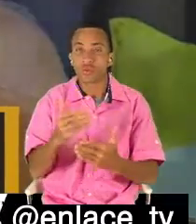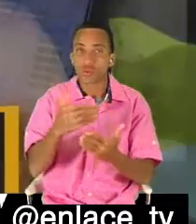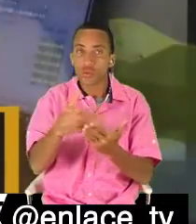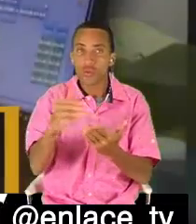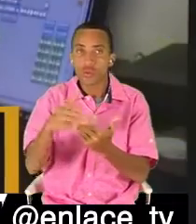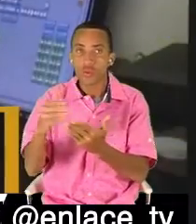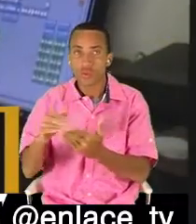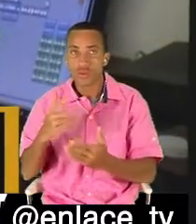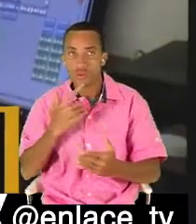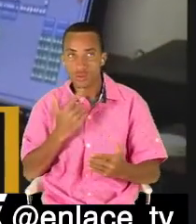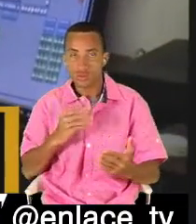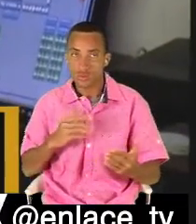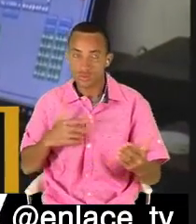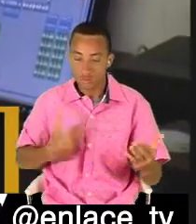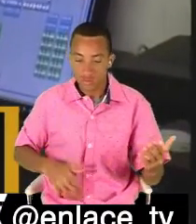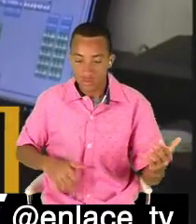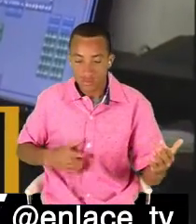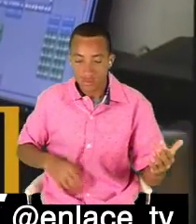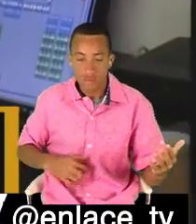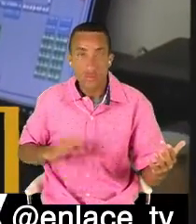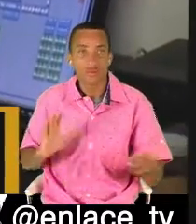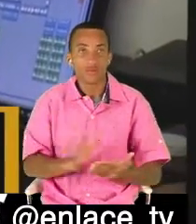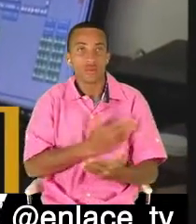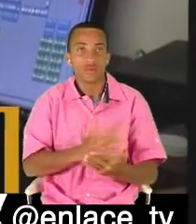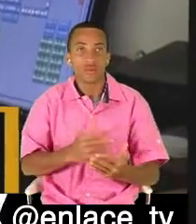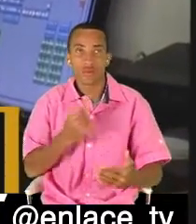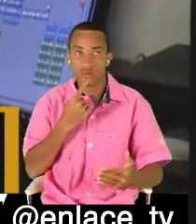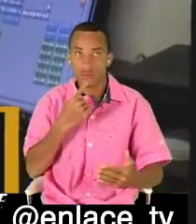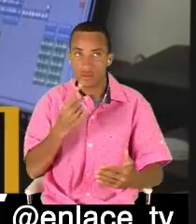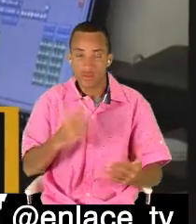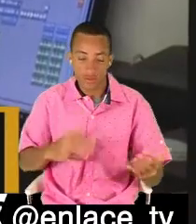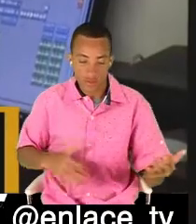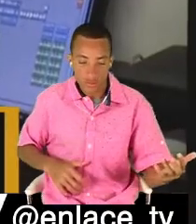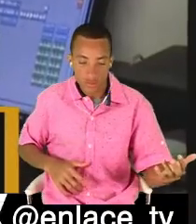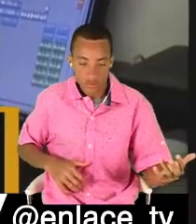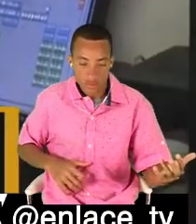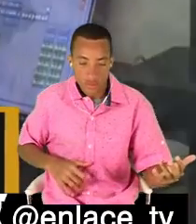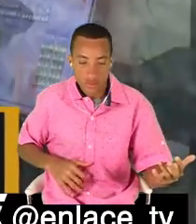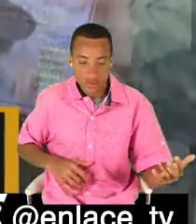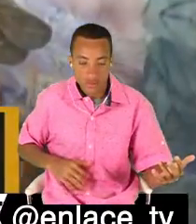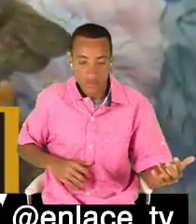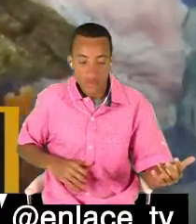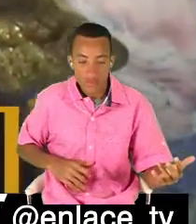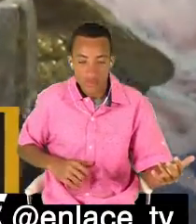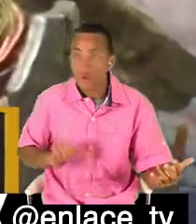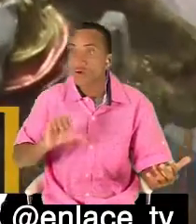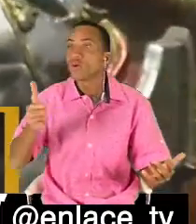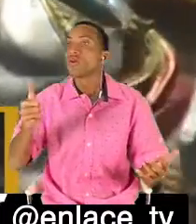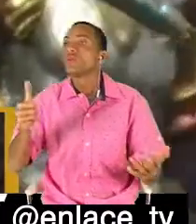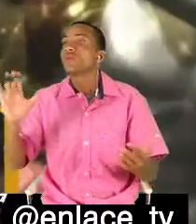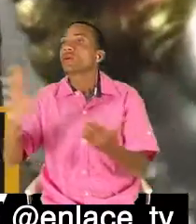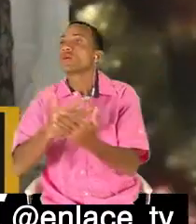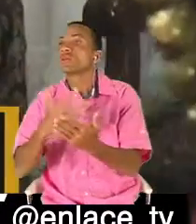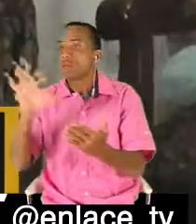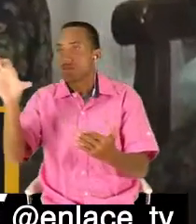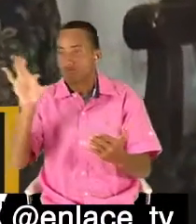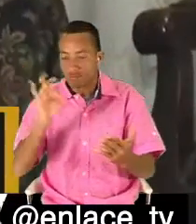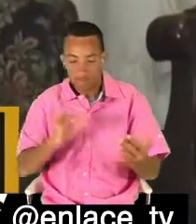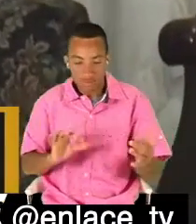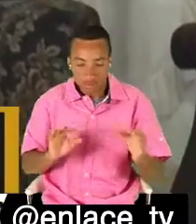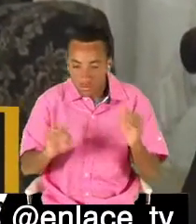mi música, porque yo dije, siempre haciendo covers, canciones de otros artistas